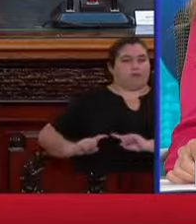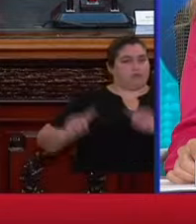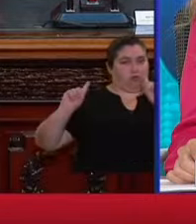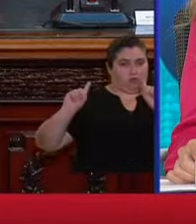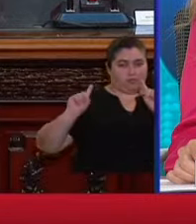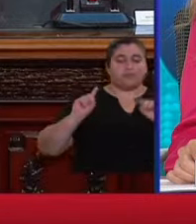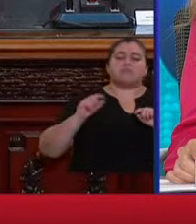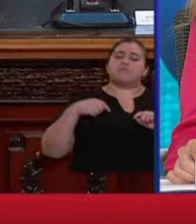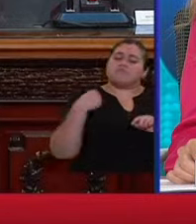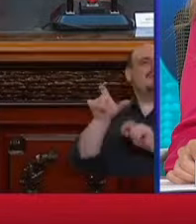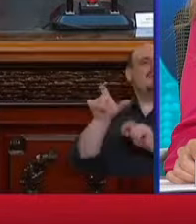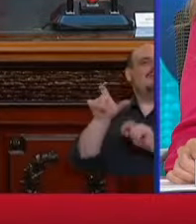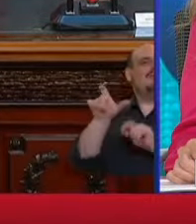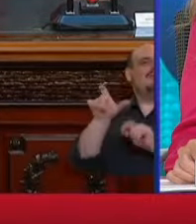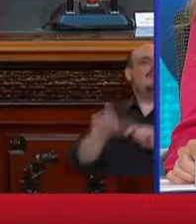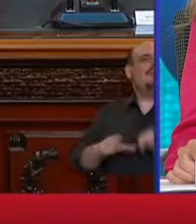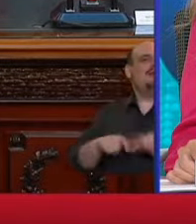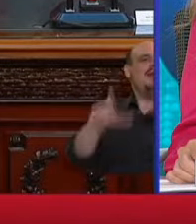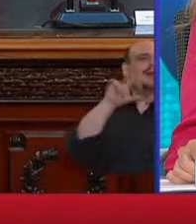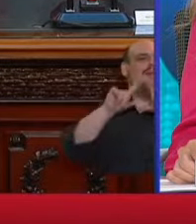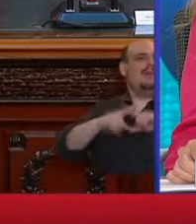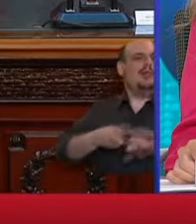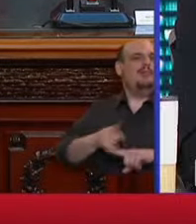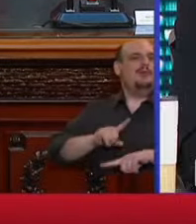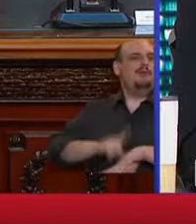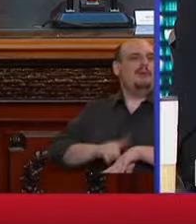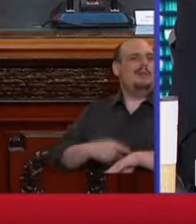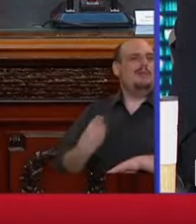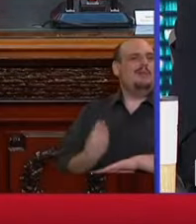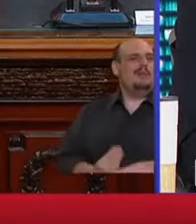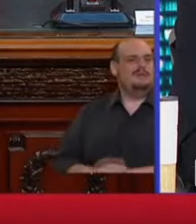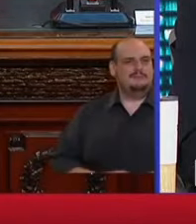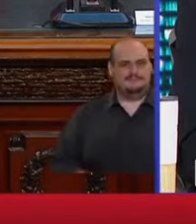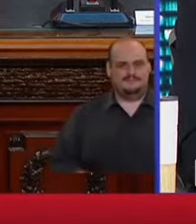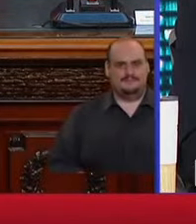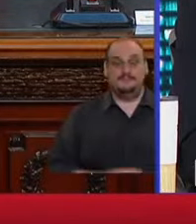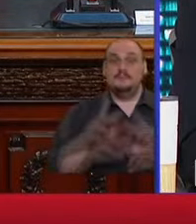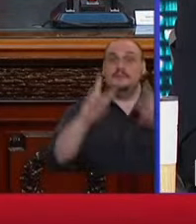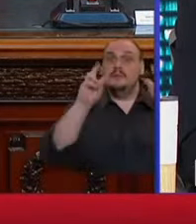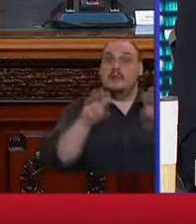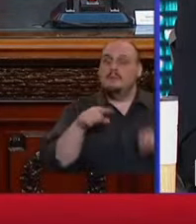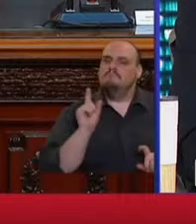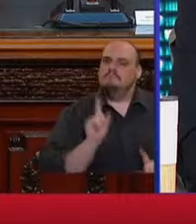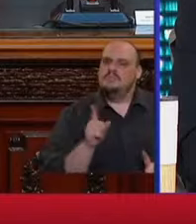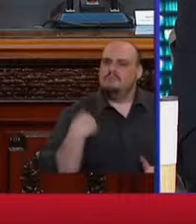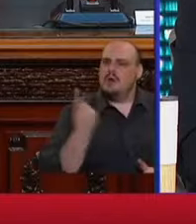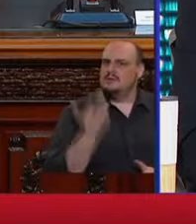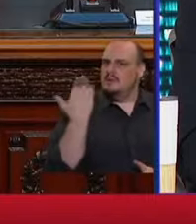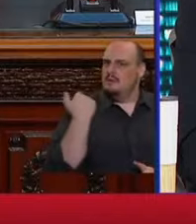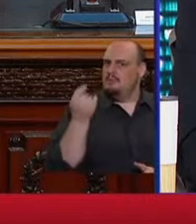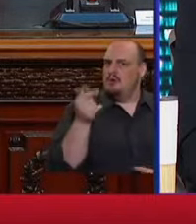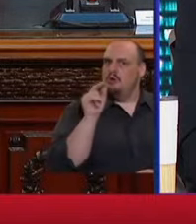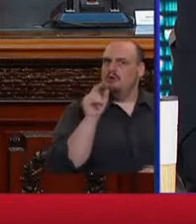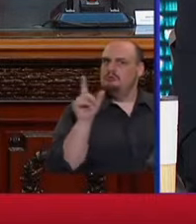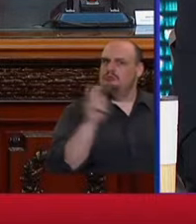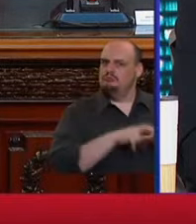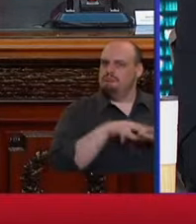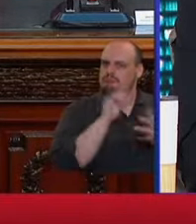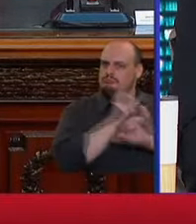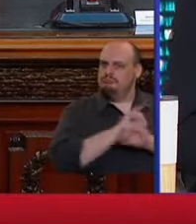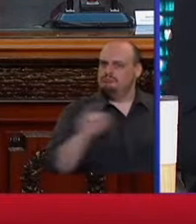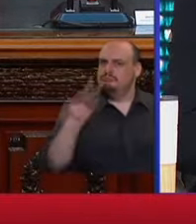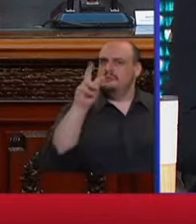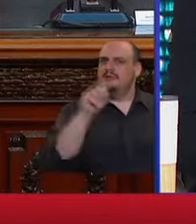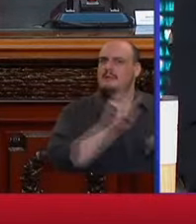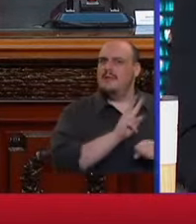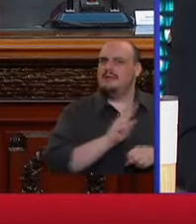de algunas empresas constructoras en lobby con quien gobierna. Y va a ser muy jodido, porque no lo veo a Milei con ganas de recular en